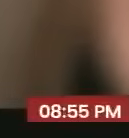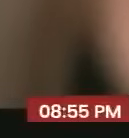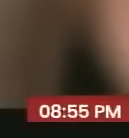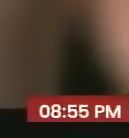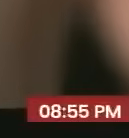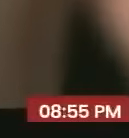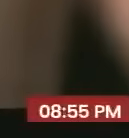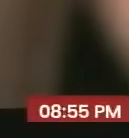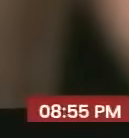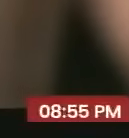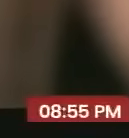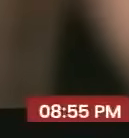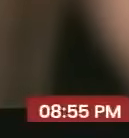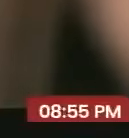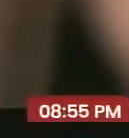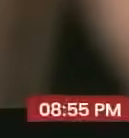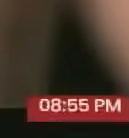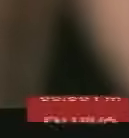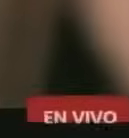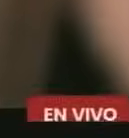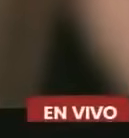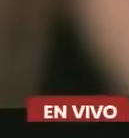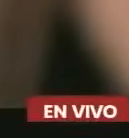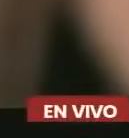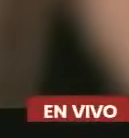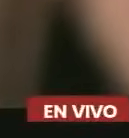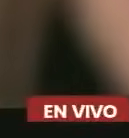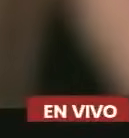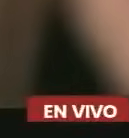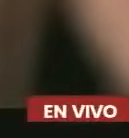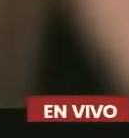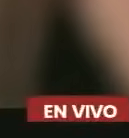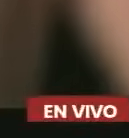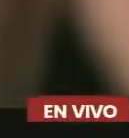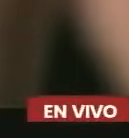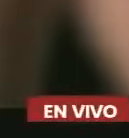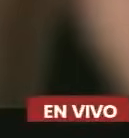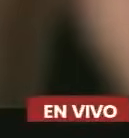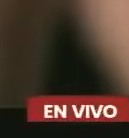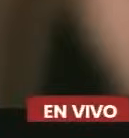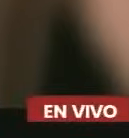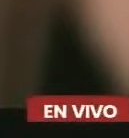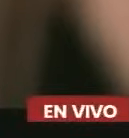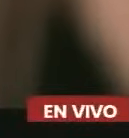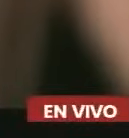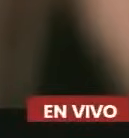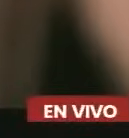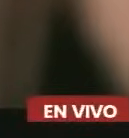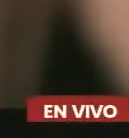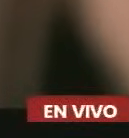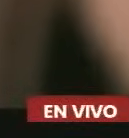reconoce lo que es el país de Inglaterra, reconoció a la Gran Colombia como un